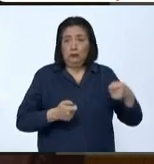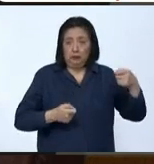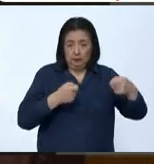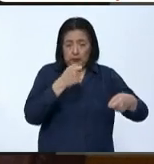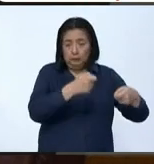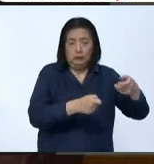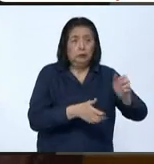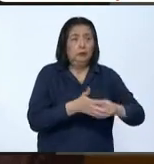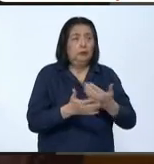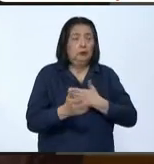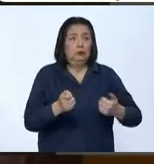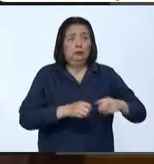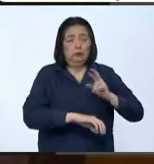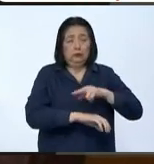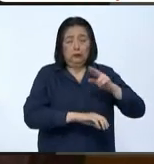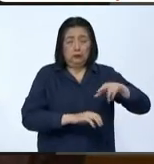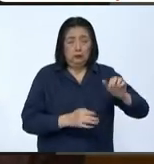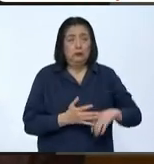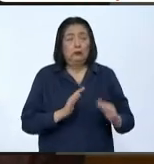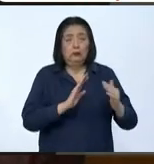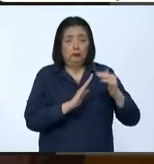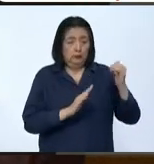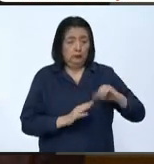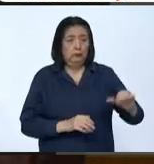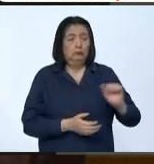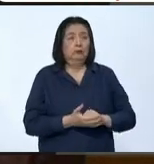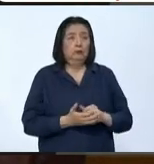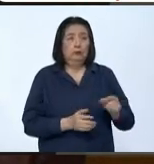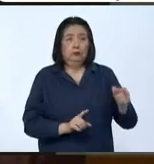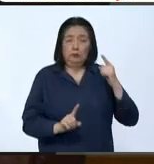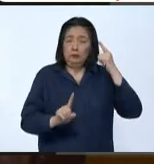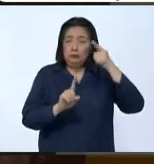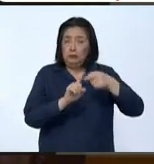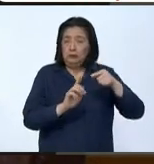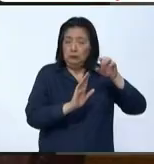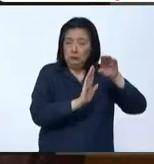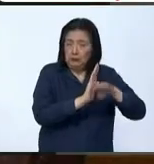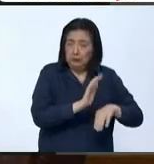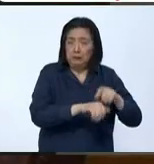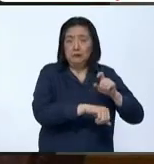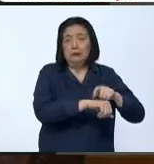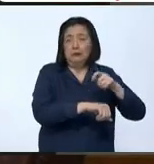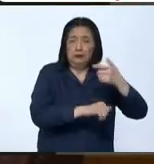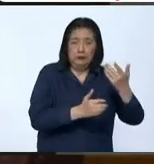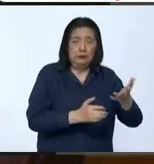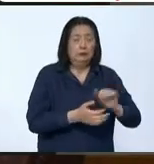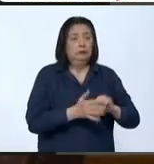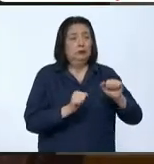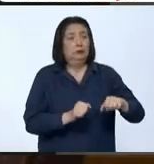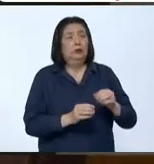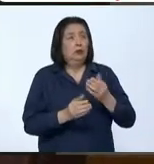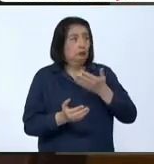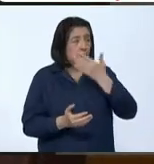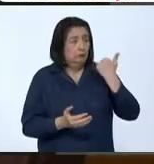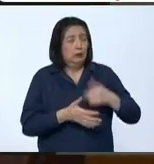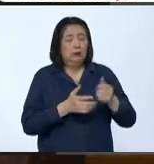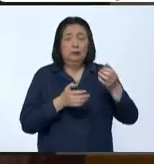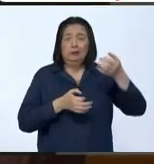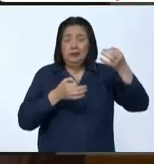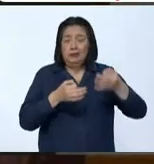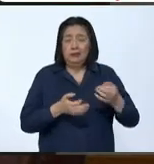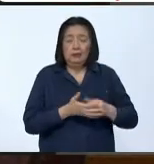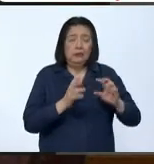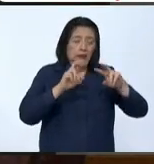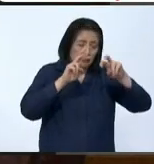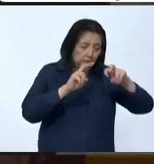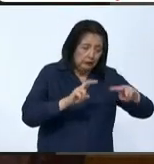en los gobiernos regionales y locales su objetivo es reducir los plazos y mejorar la calidad de los estudios